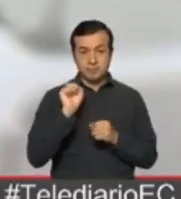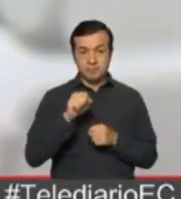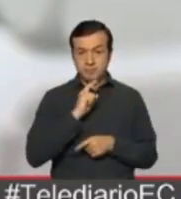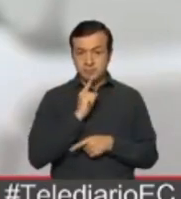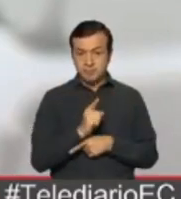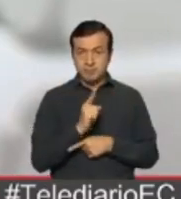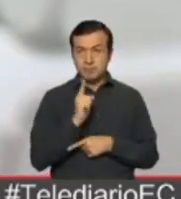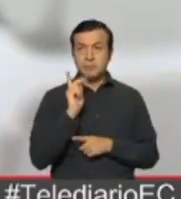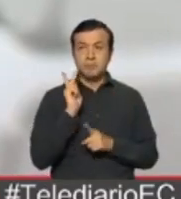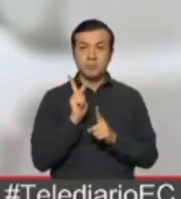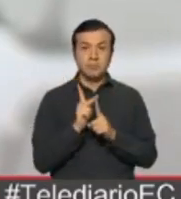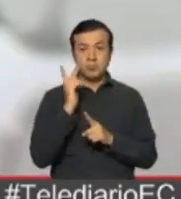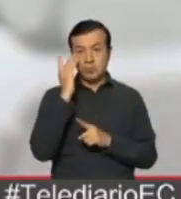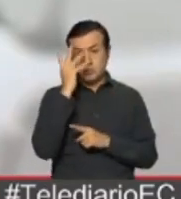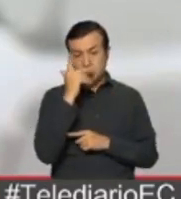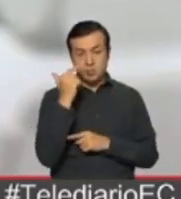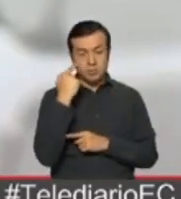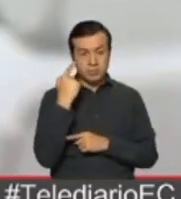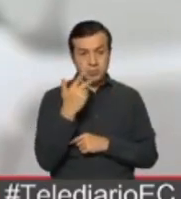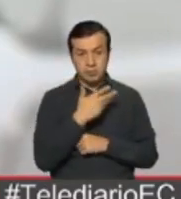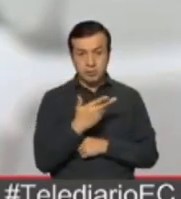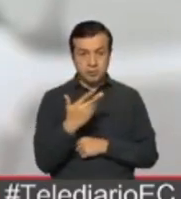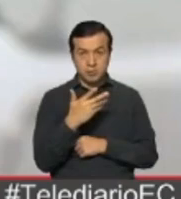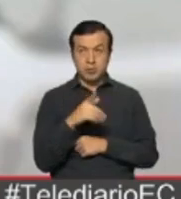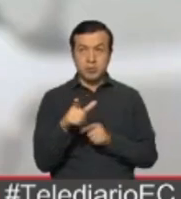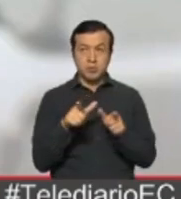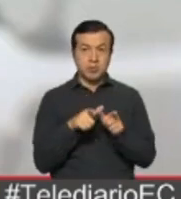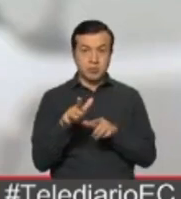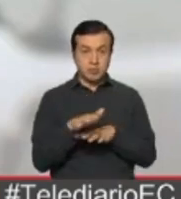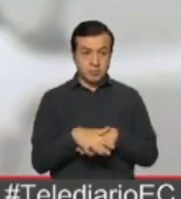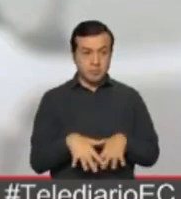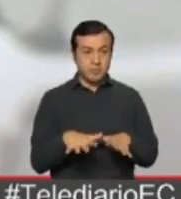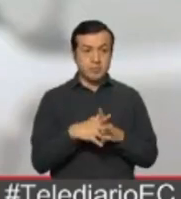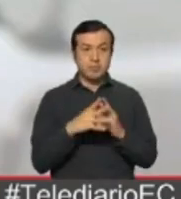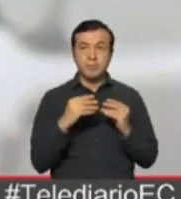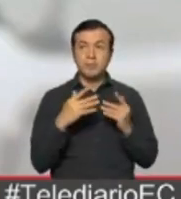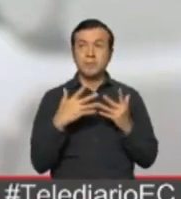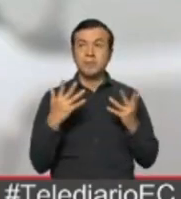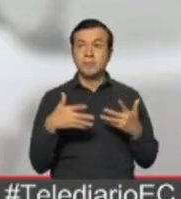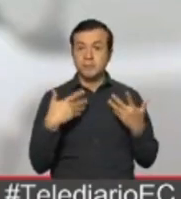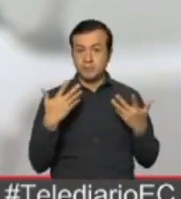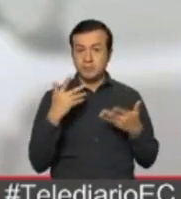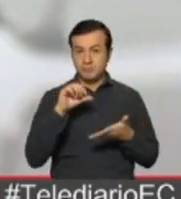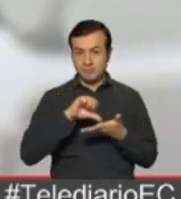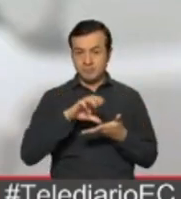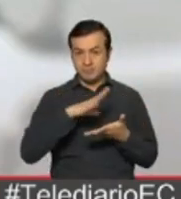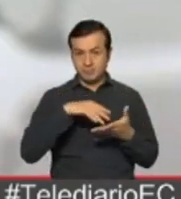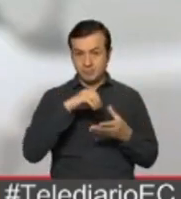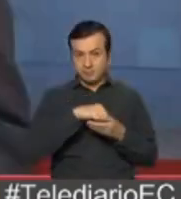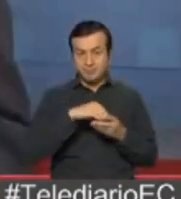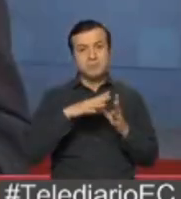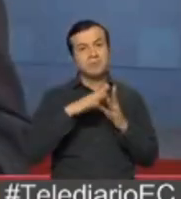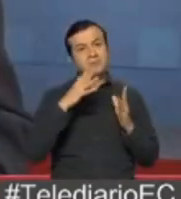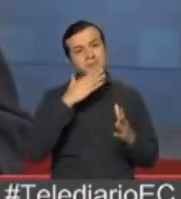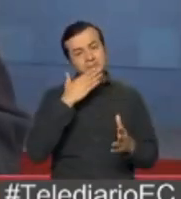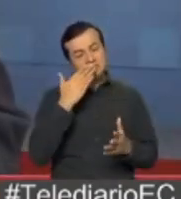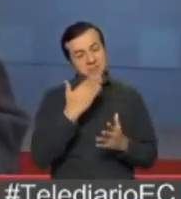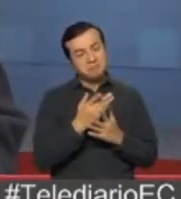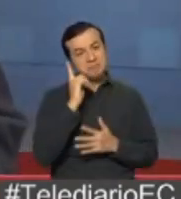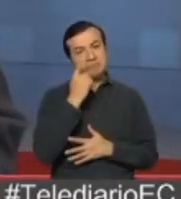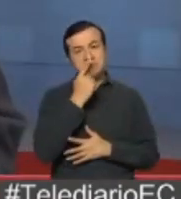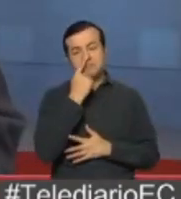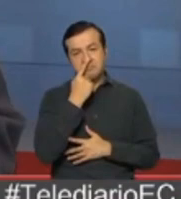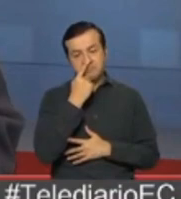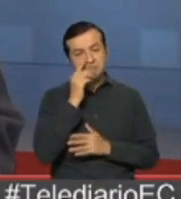tenga un elemento atractivo que es otro punto de interés que se transformaría dentro de la ciudad muchísimas gracias interesante